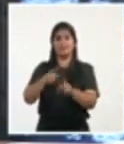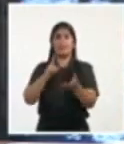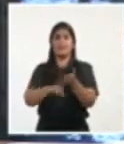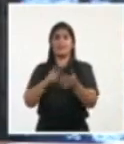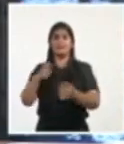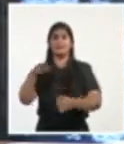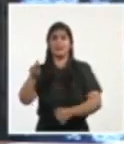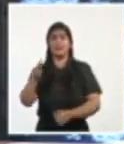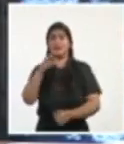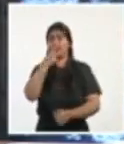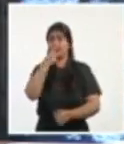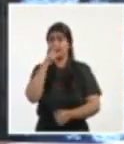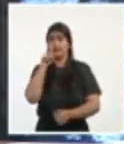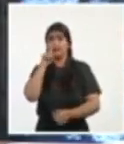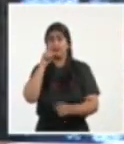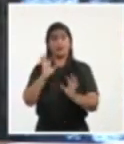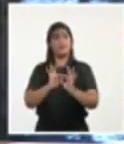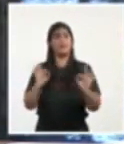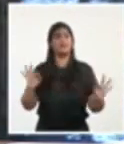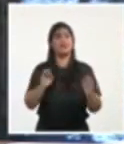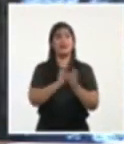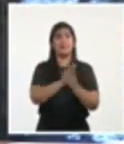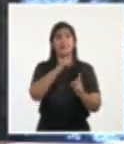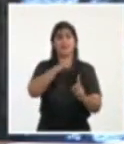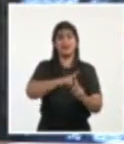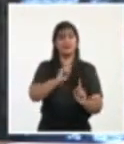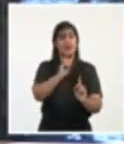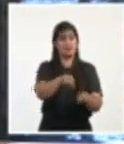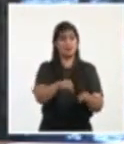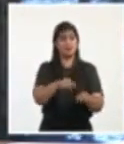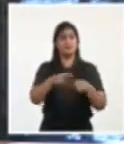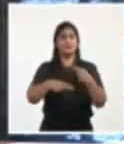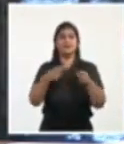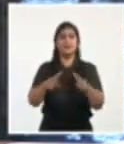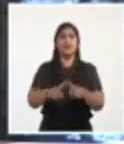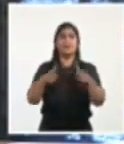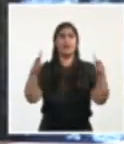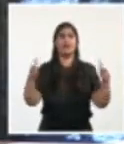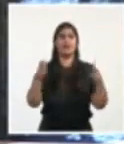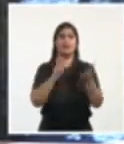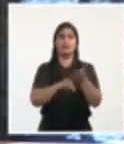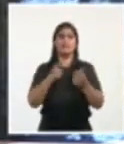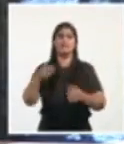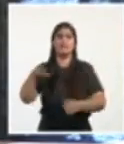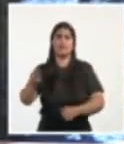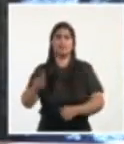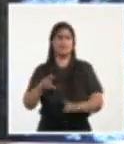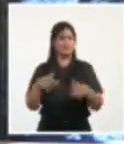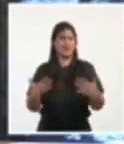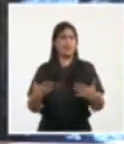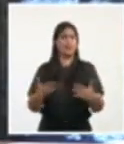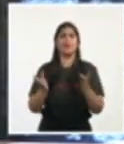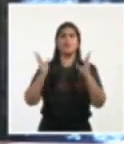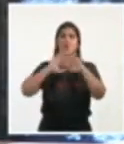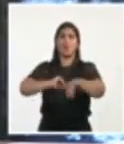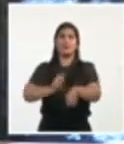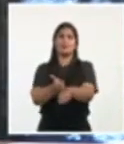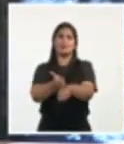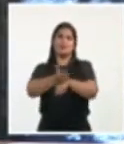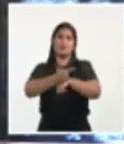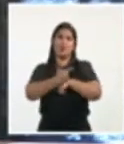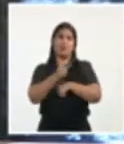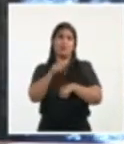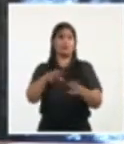y en especial en Matanza, para que no haya demoras en las consultas. Llamó mucho la atención y